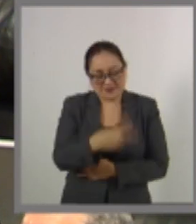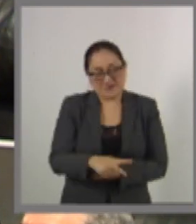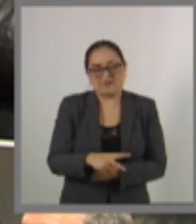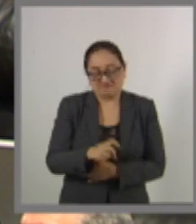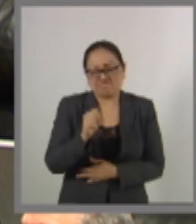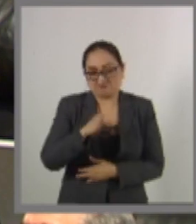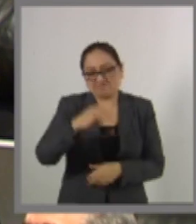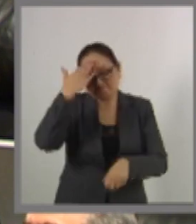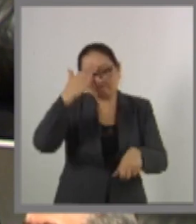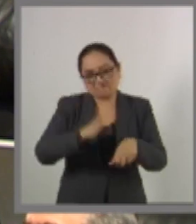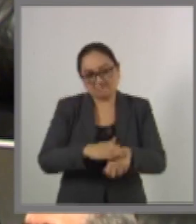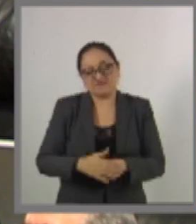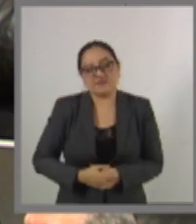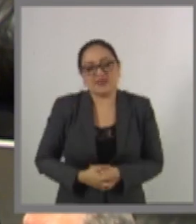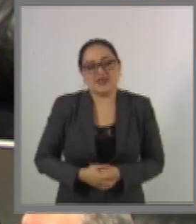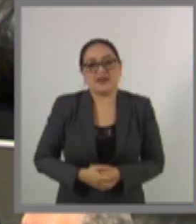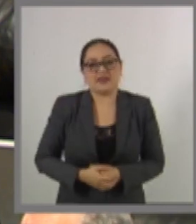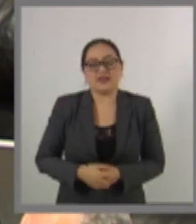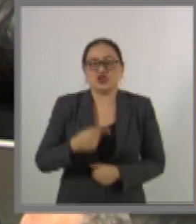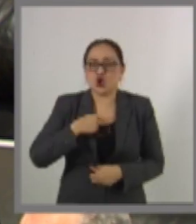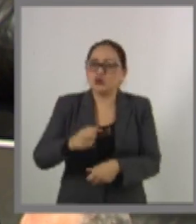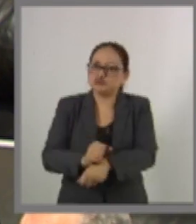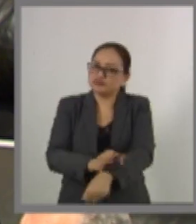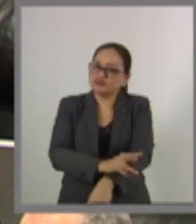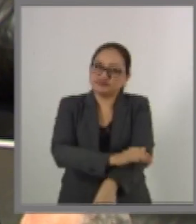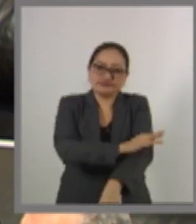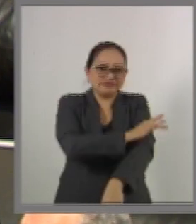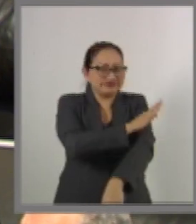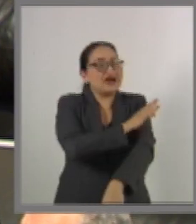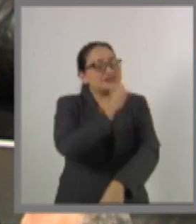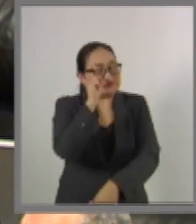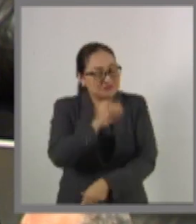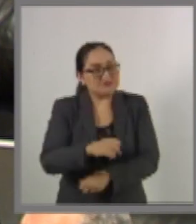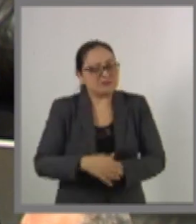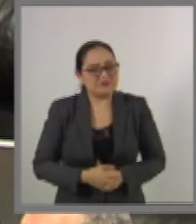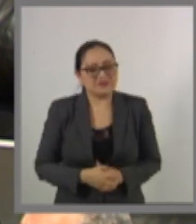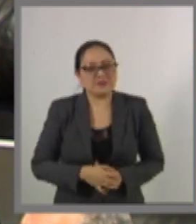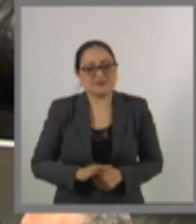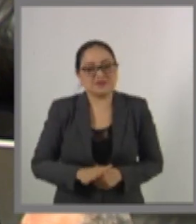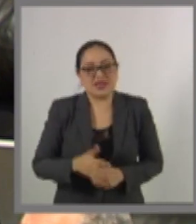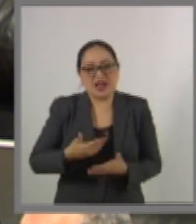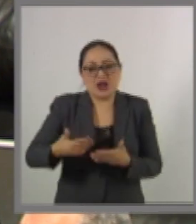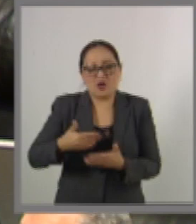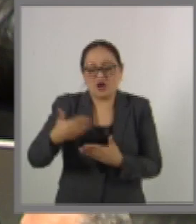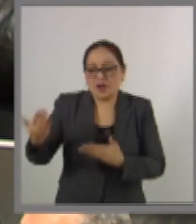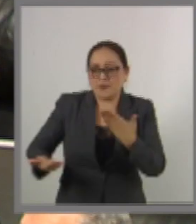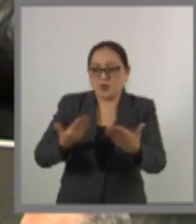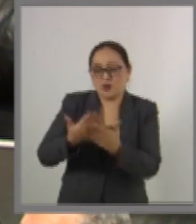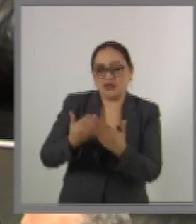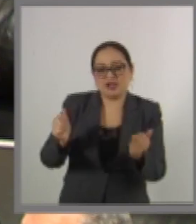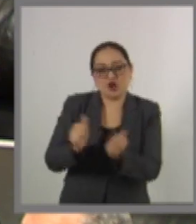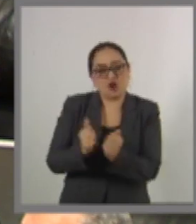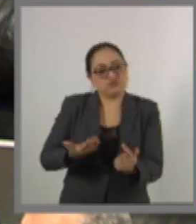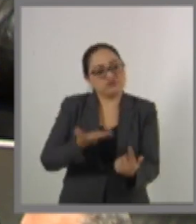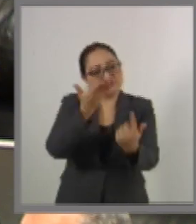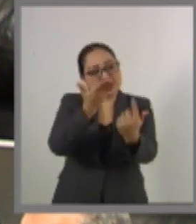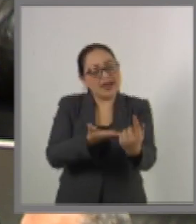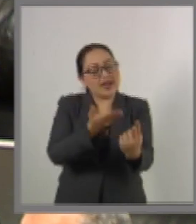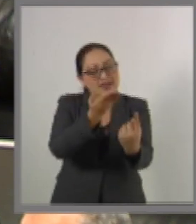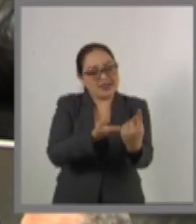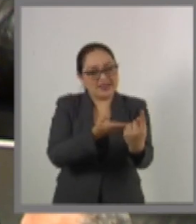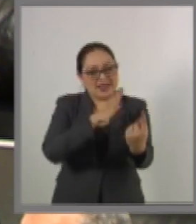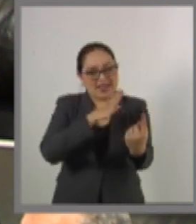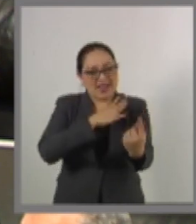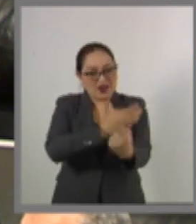mexicano. Me siento emocionado, Migue, por lo que estoy planteando frente a un gran compañero, pero me